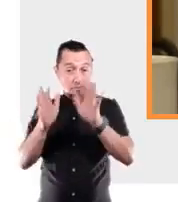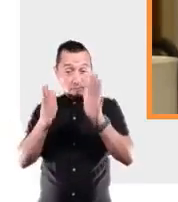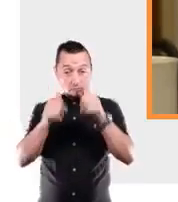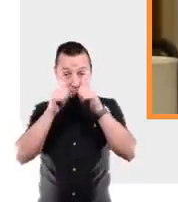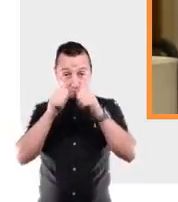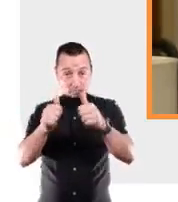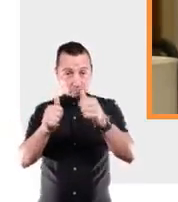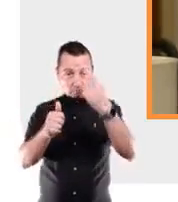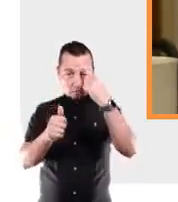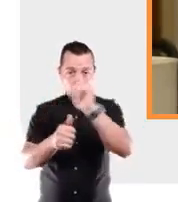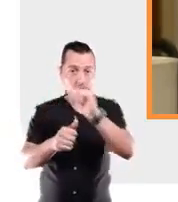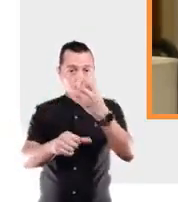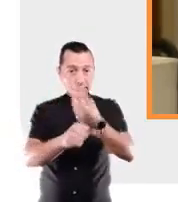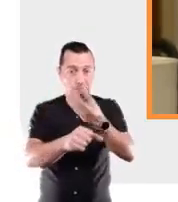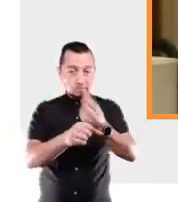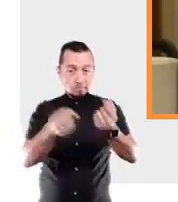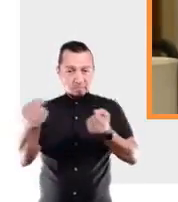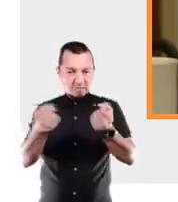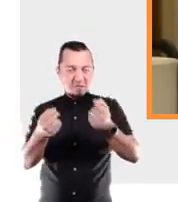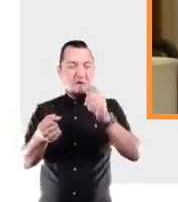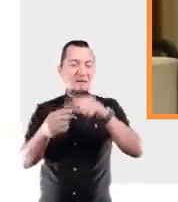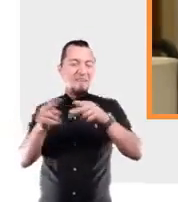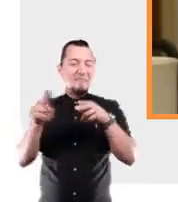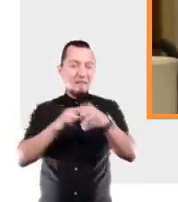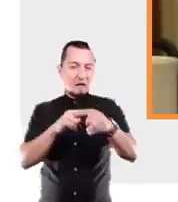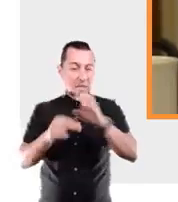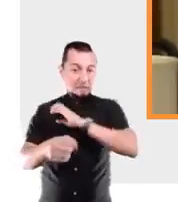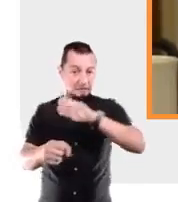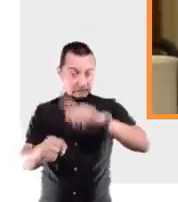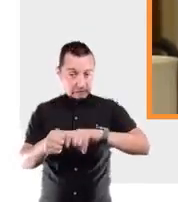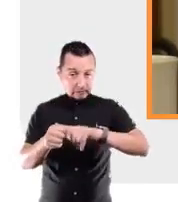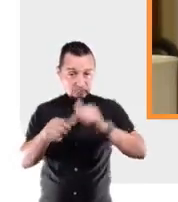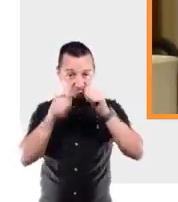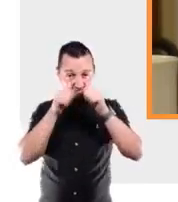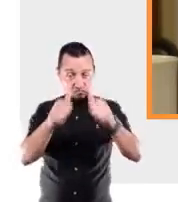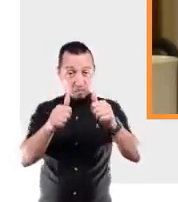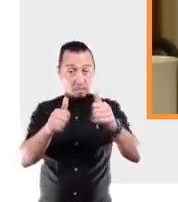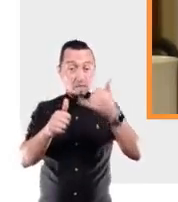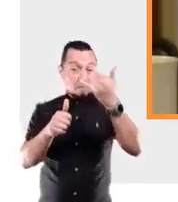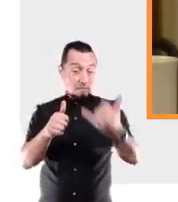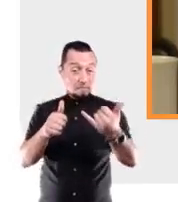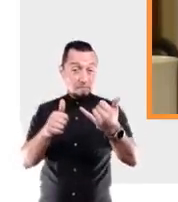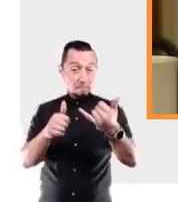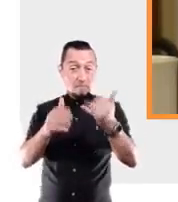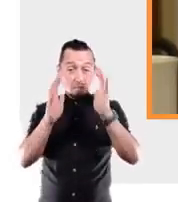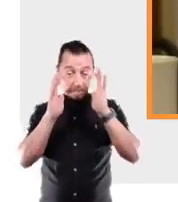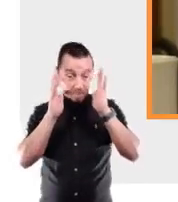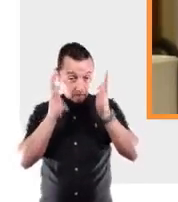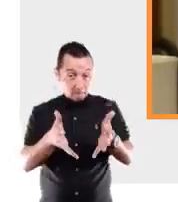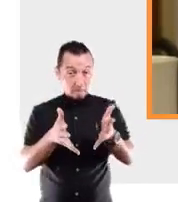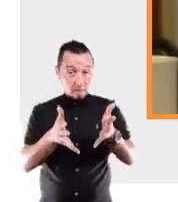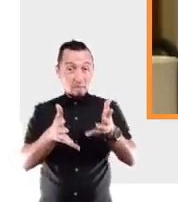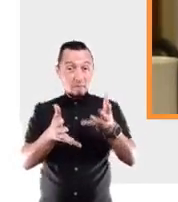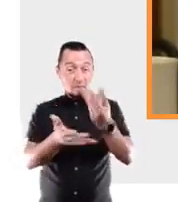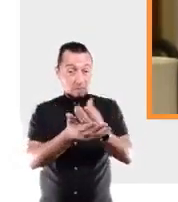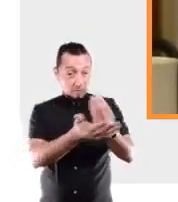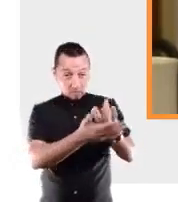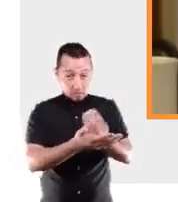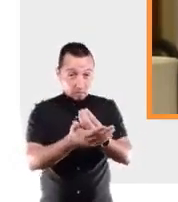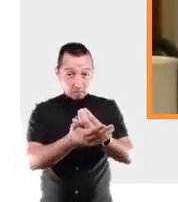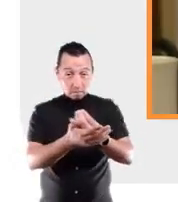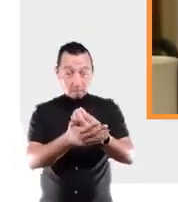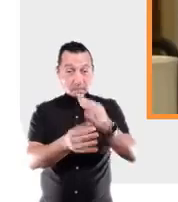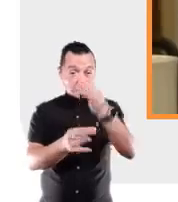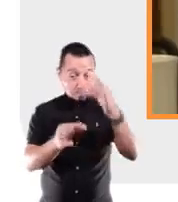vehículos especiales y después de la conclusión de los trabajos de las cimentaciones, se